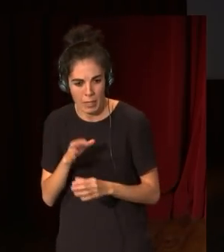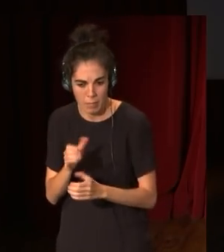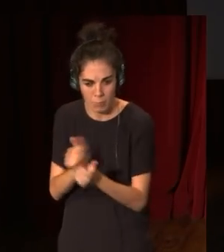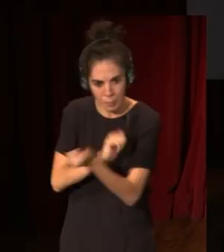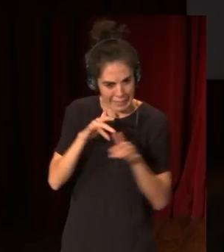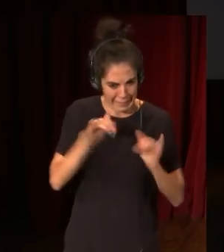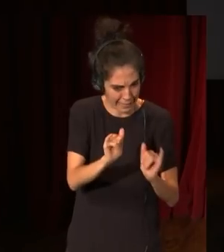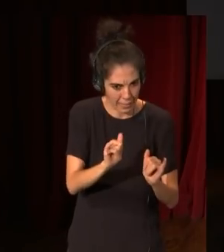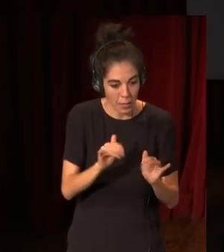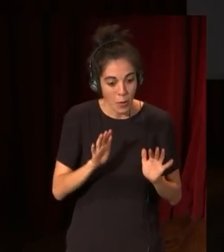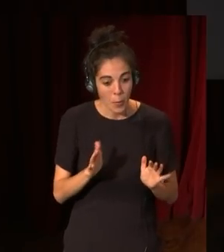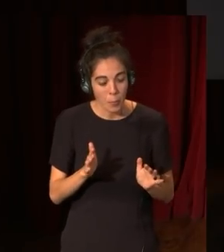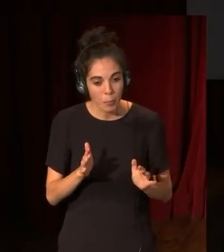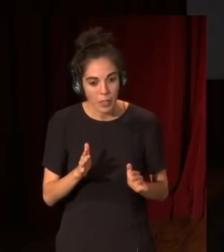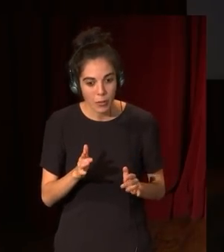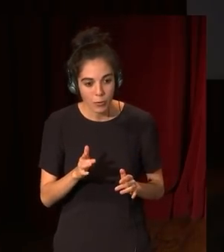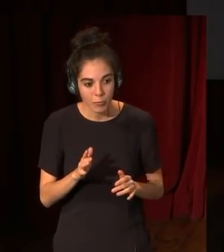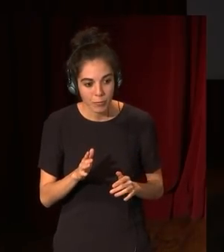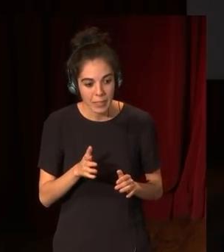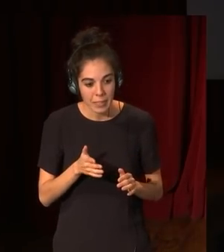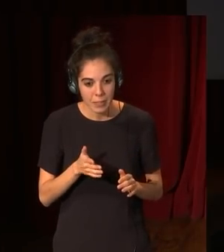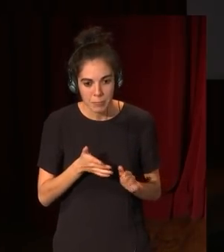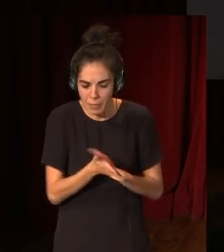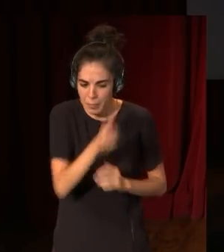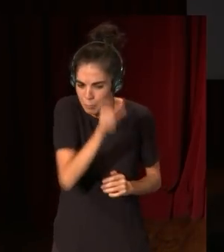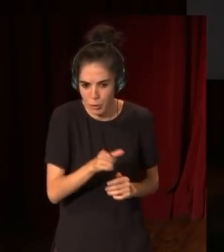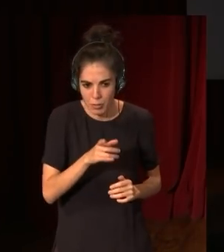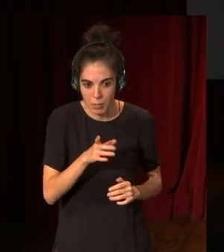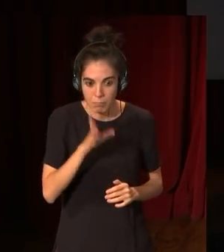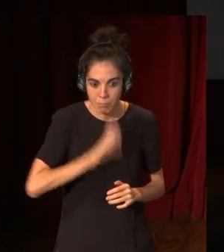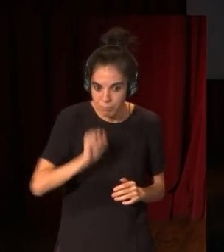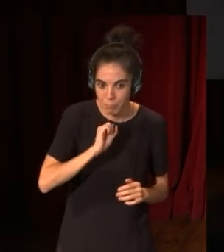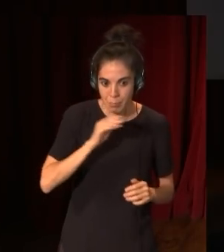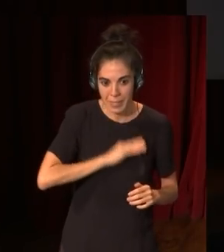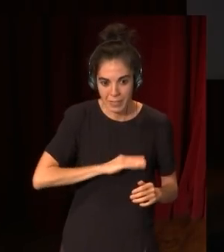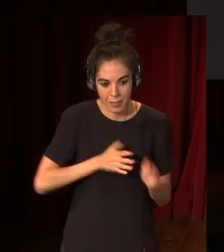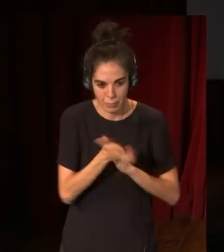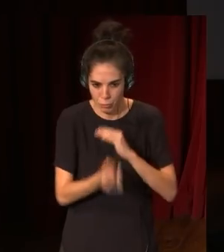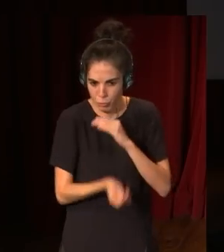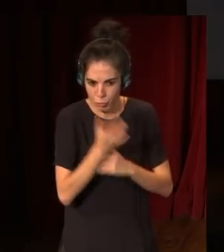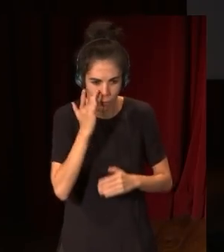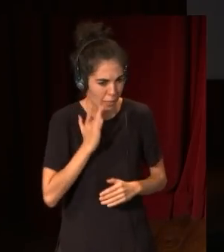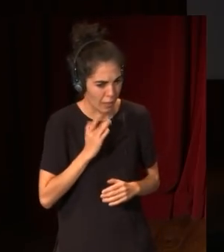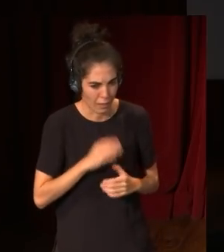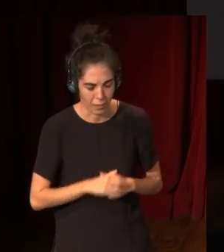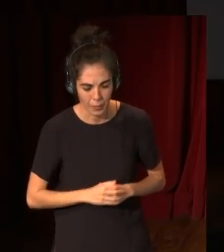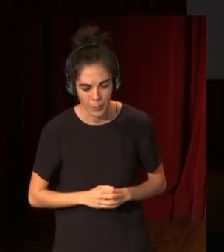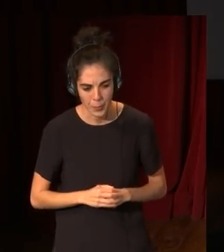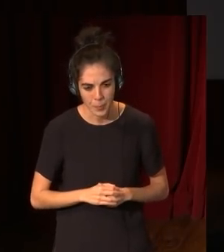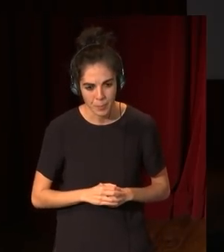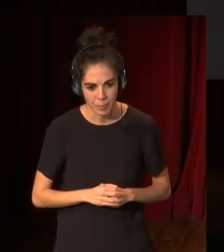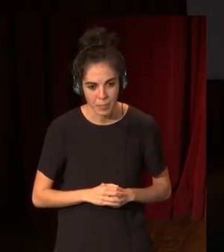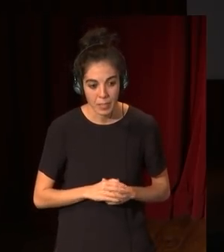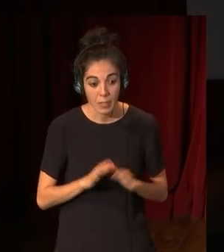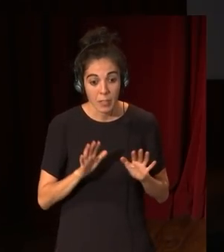personaje lo suficientemente genial como para concebir obras de una entidad propia de una persona de propia